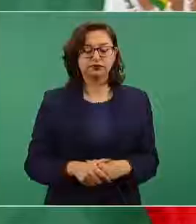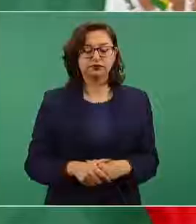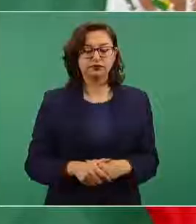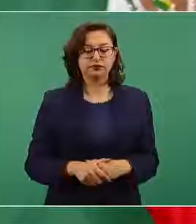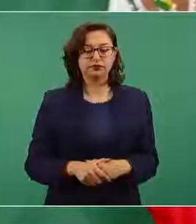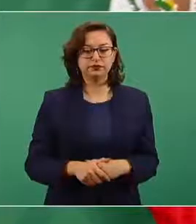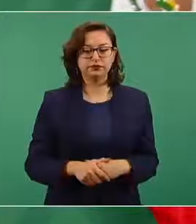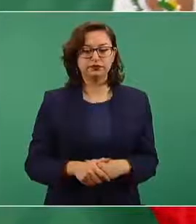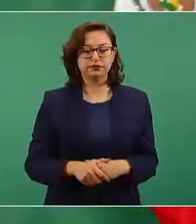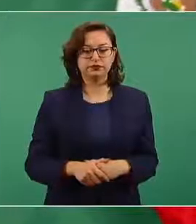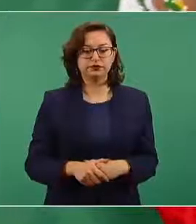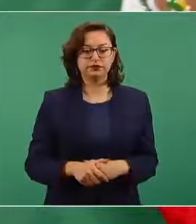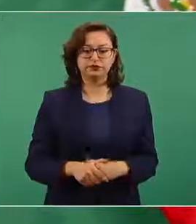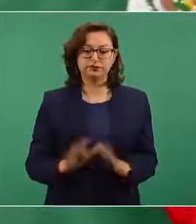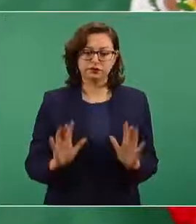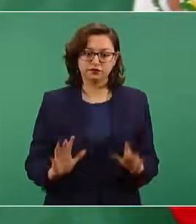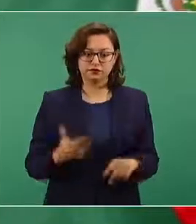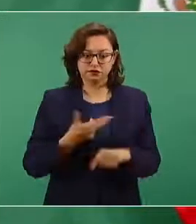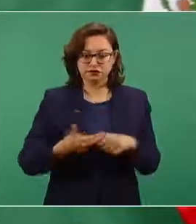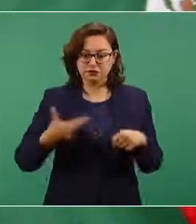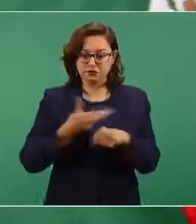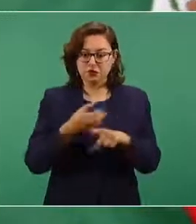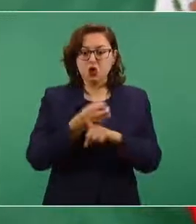de la mejor manera posible,